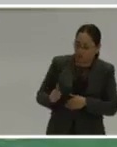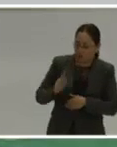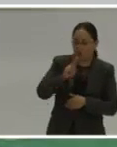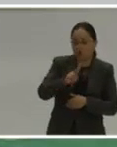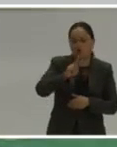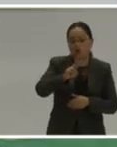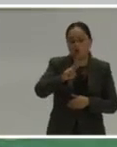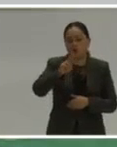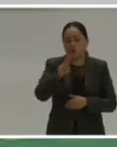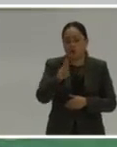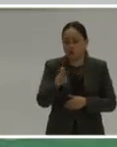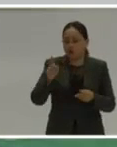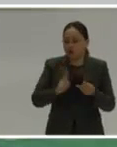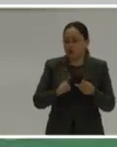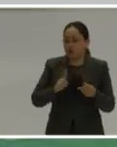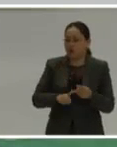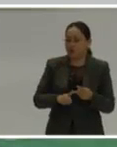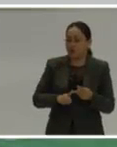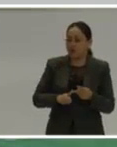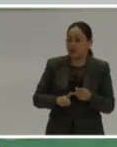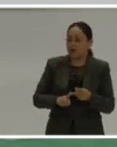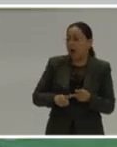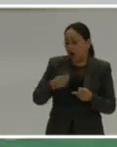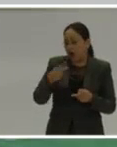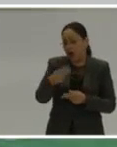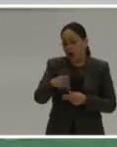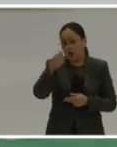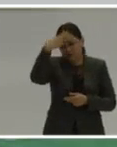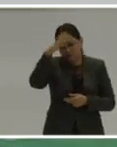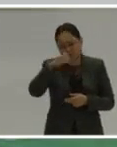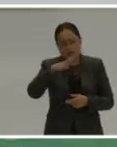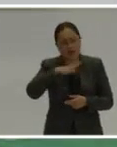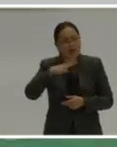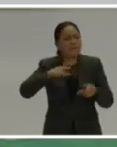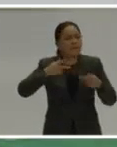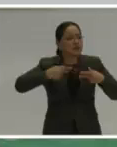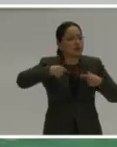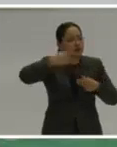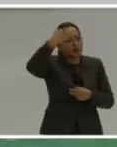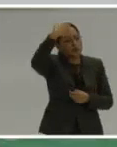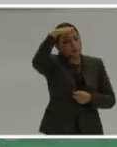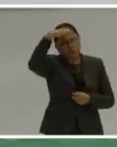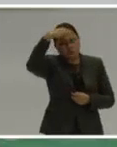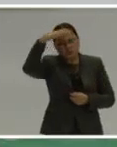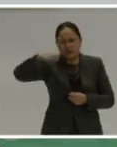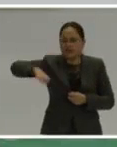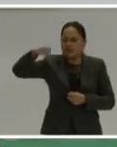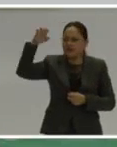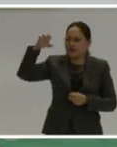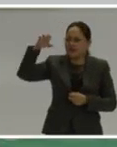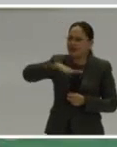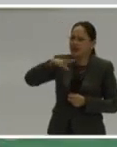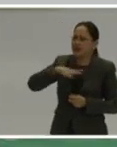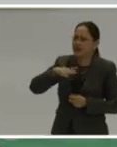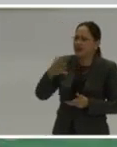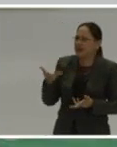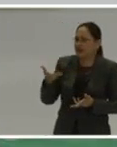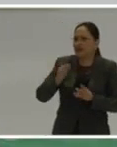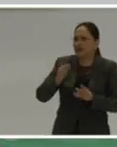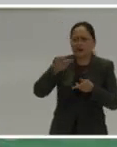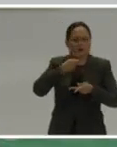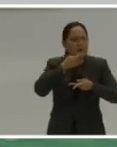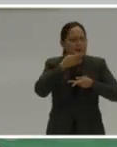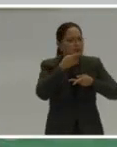los aymara, los mayores hablan. Los jóvenes en los Uru Iruitus,